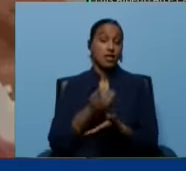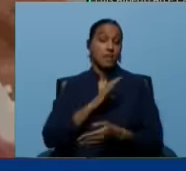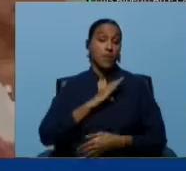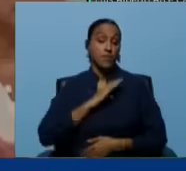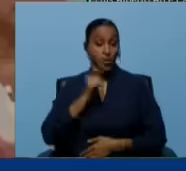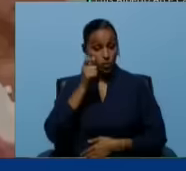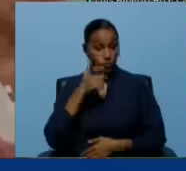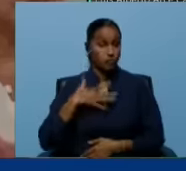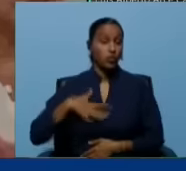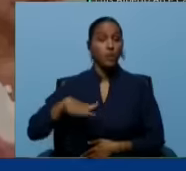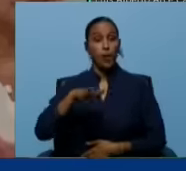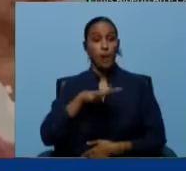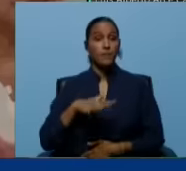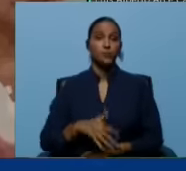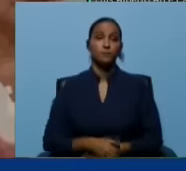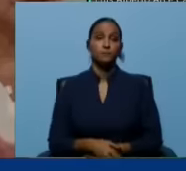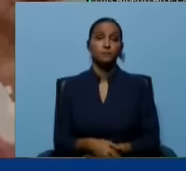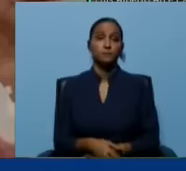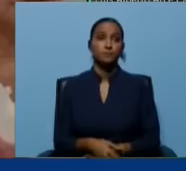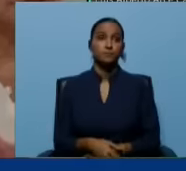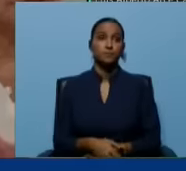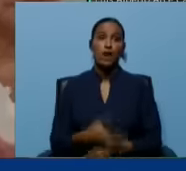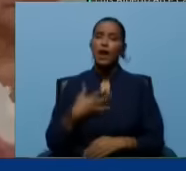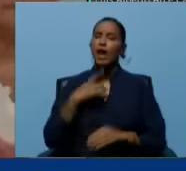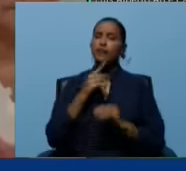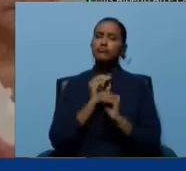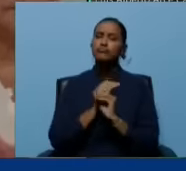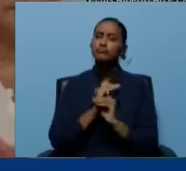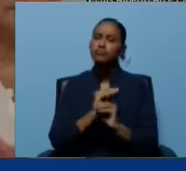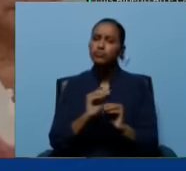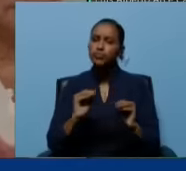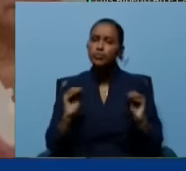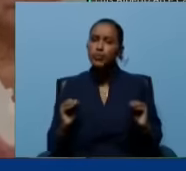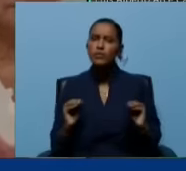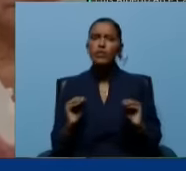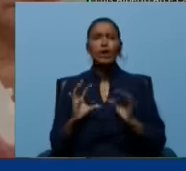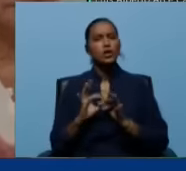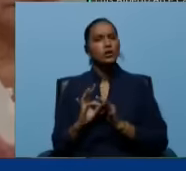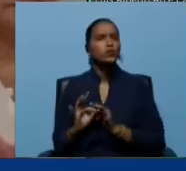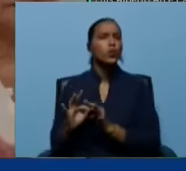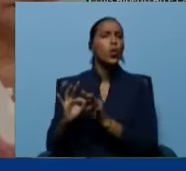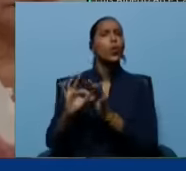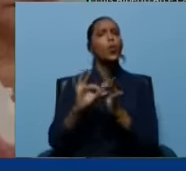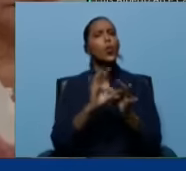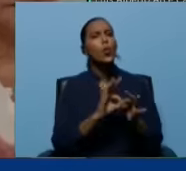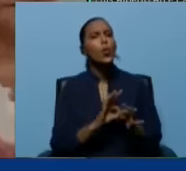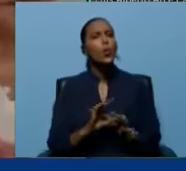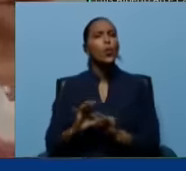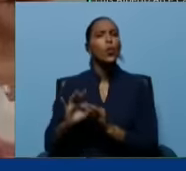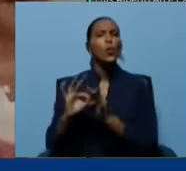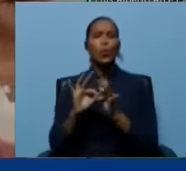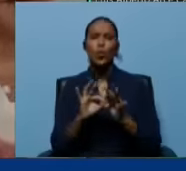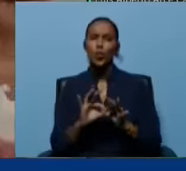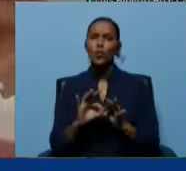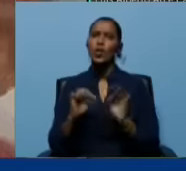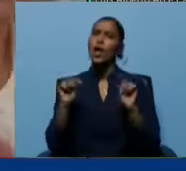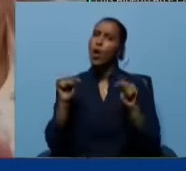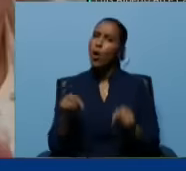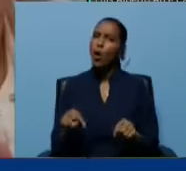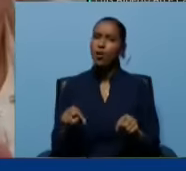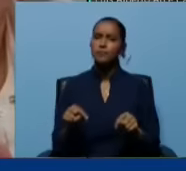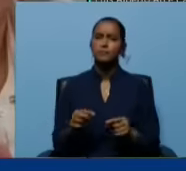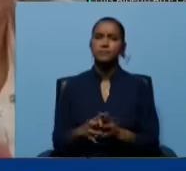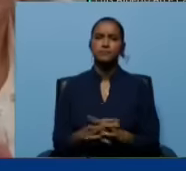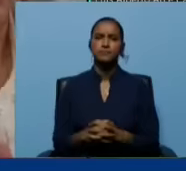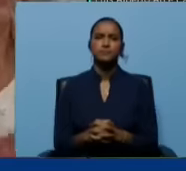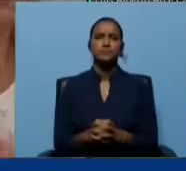La convocatoria que nos une hoy trae en mi mente la declaración